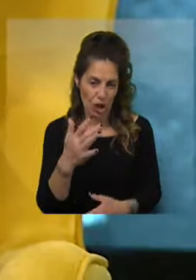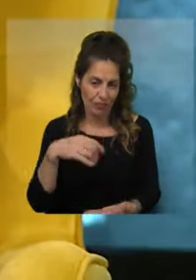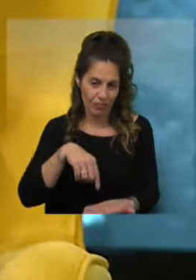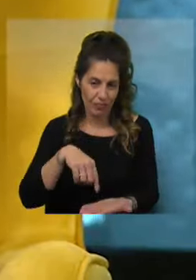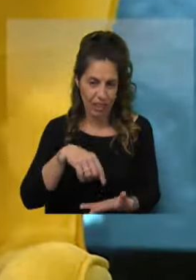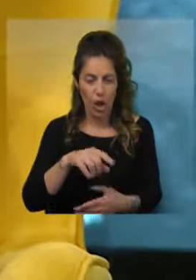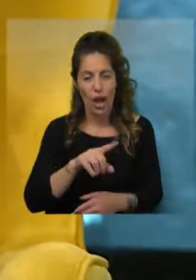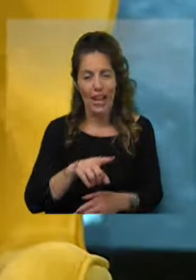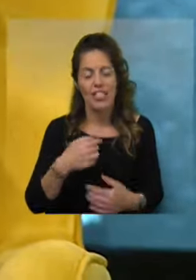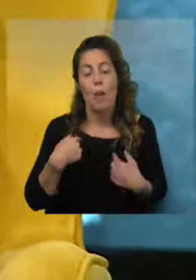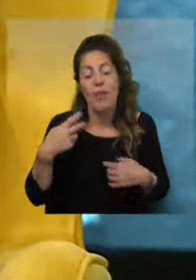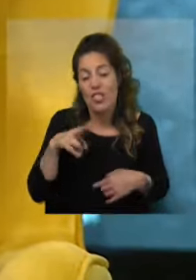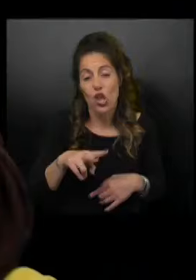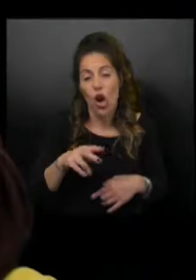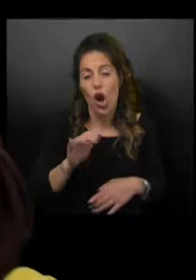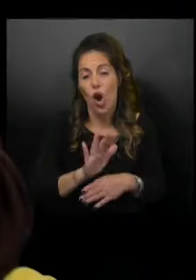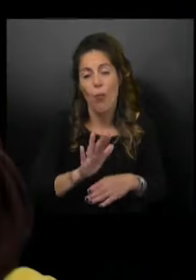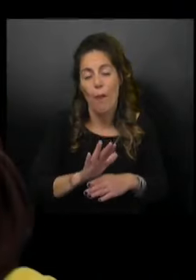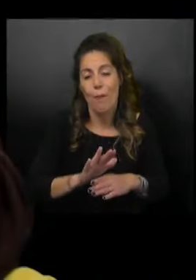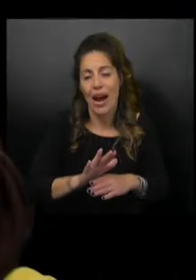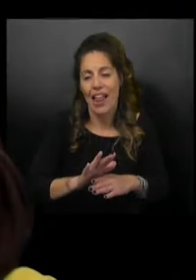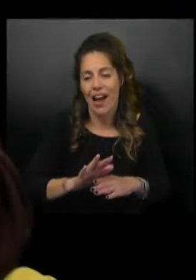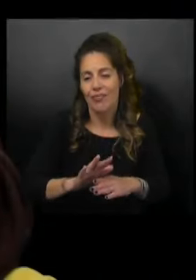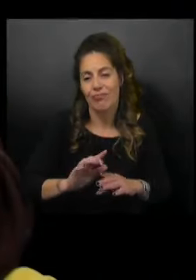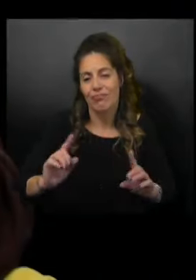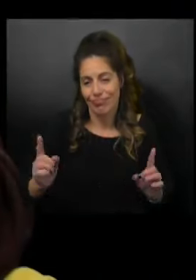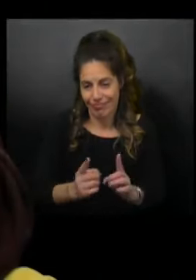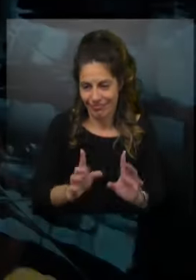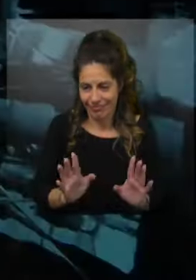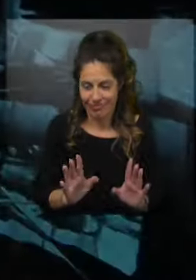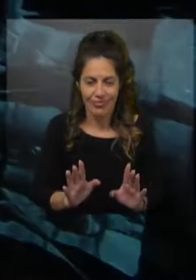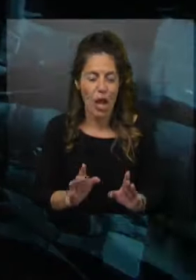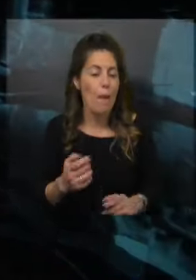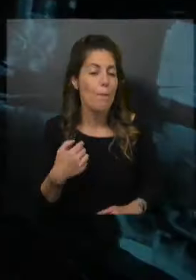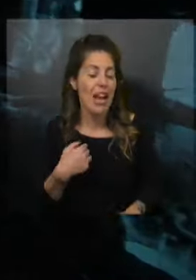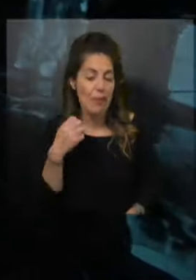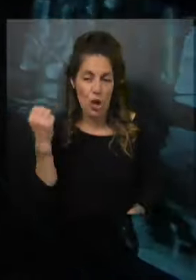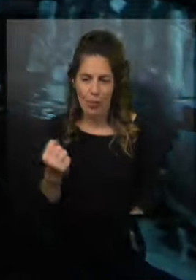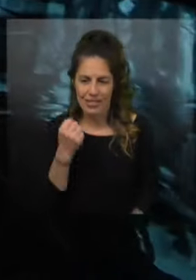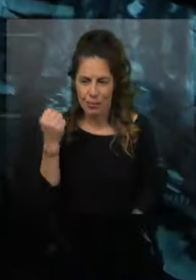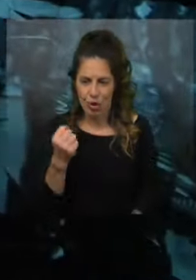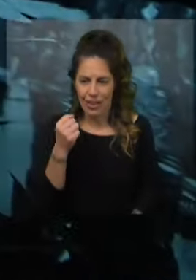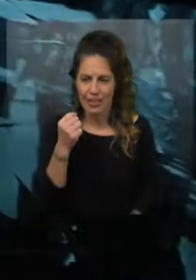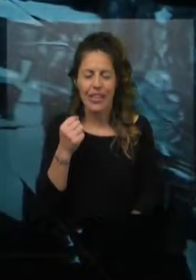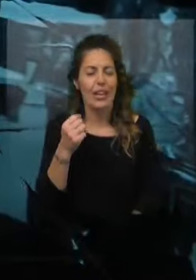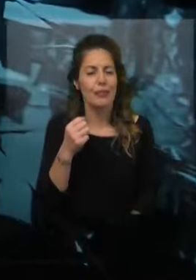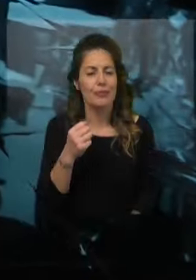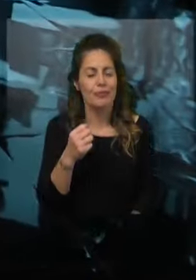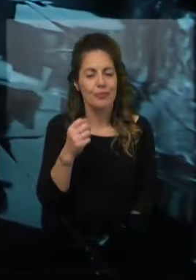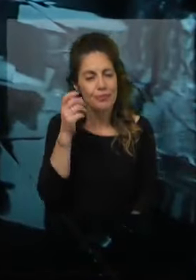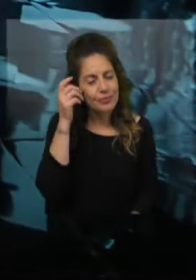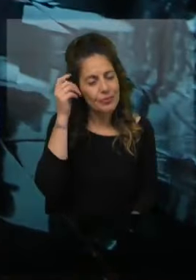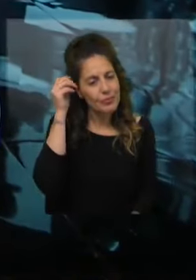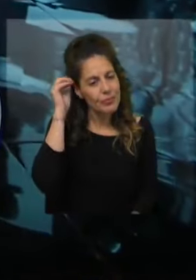visión como para redondear tendríamos otro can para mí lo más importante es